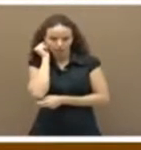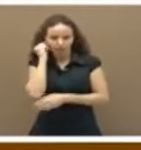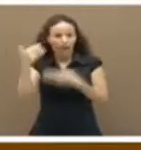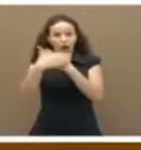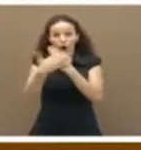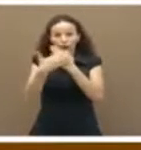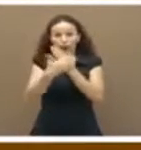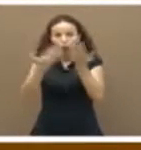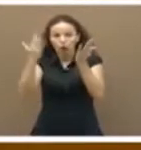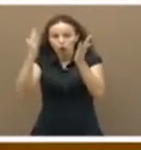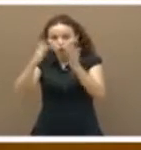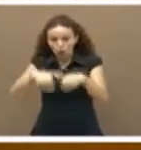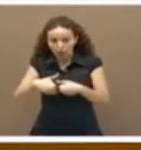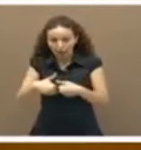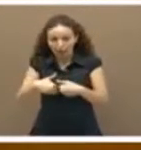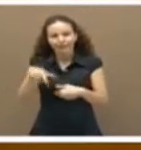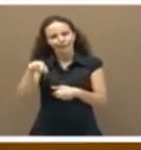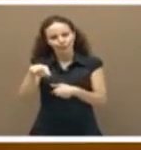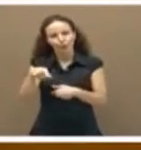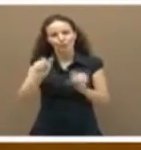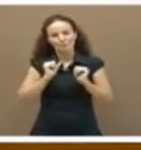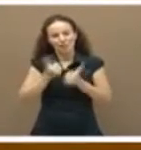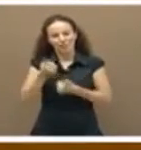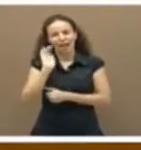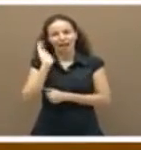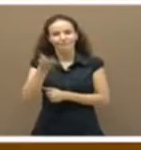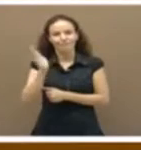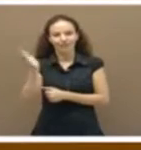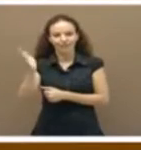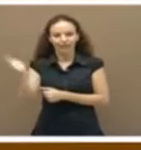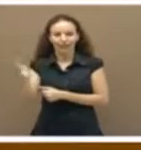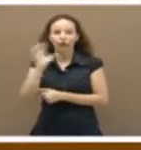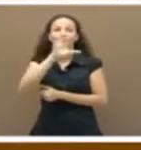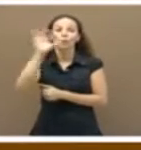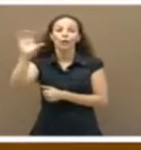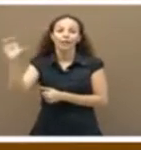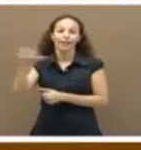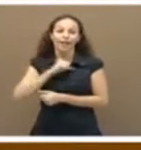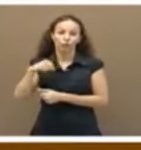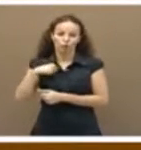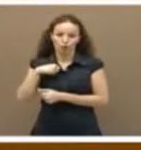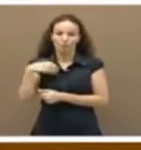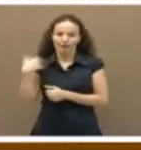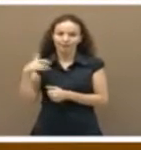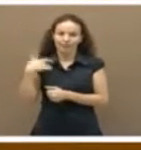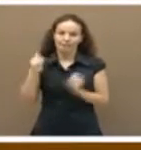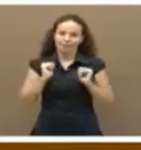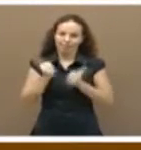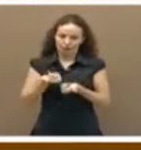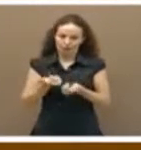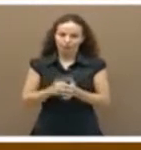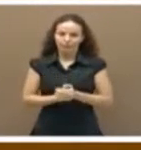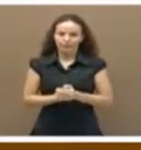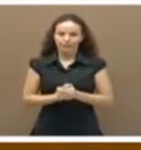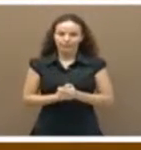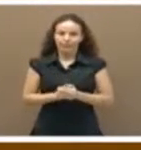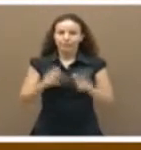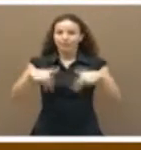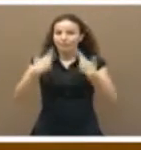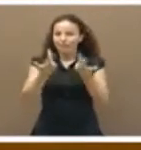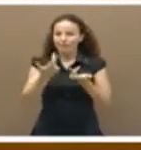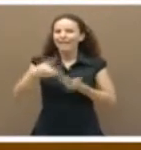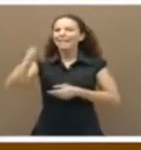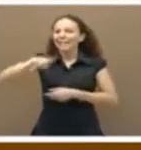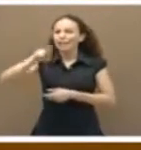Gobierno ya ha comenzado a perjudicar seriamente a las comunidades autónomas. Me van a permitir que